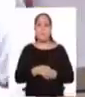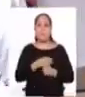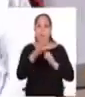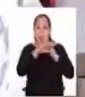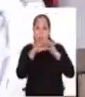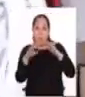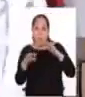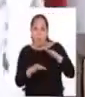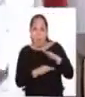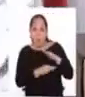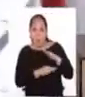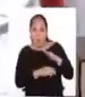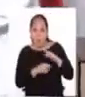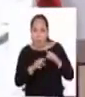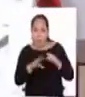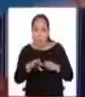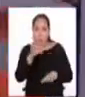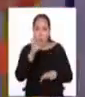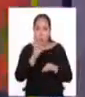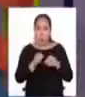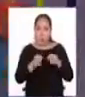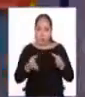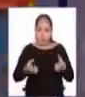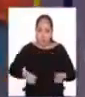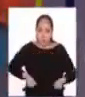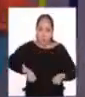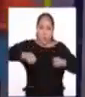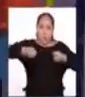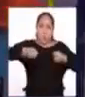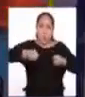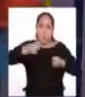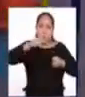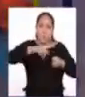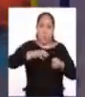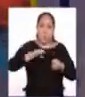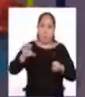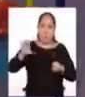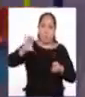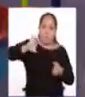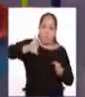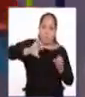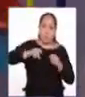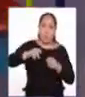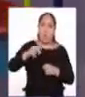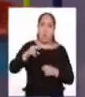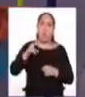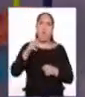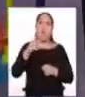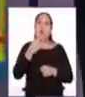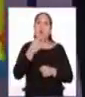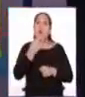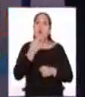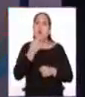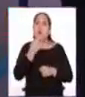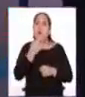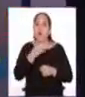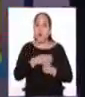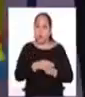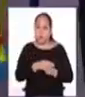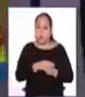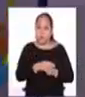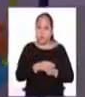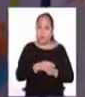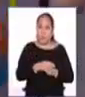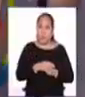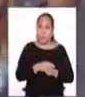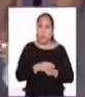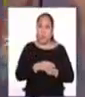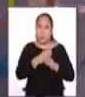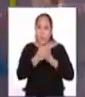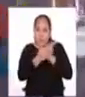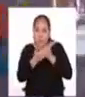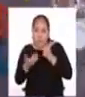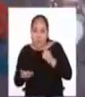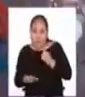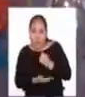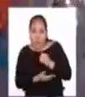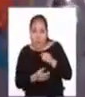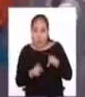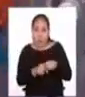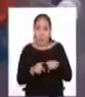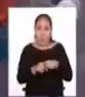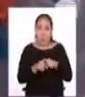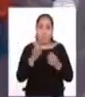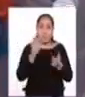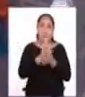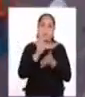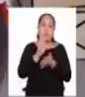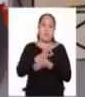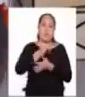abajo encontrarás un bol con un tarrito de pintura, una cucharita y debajo también un